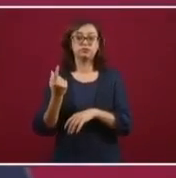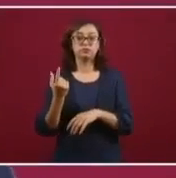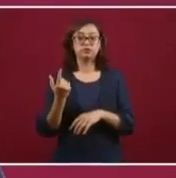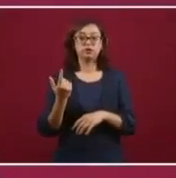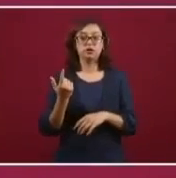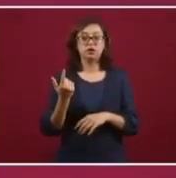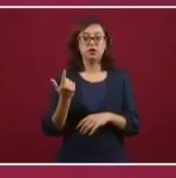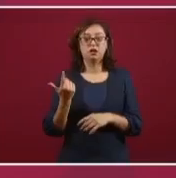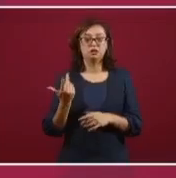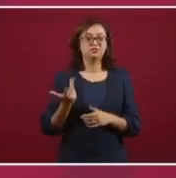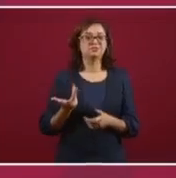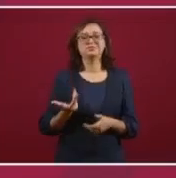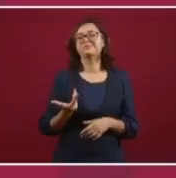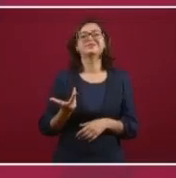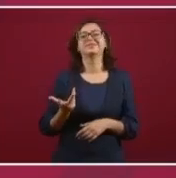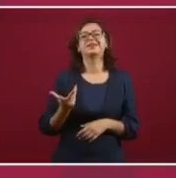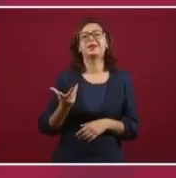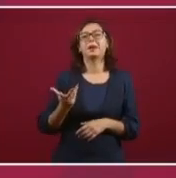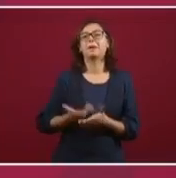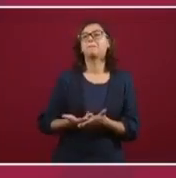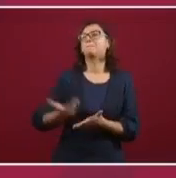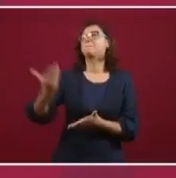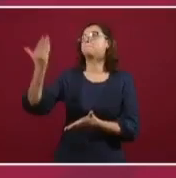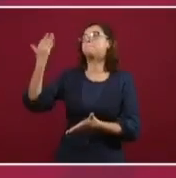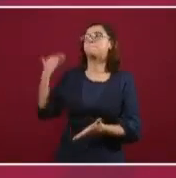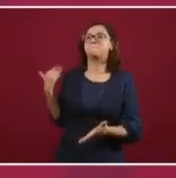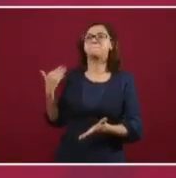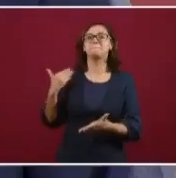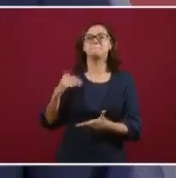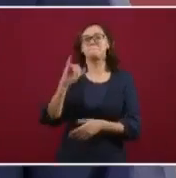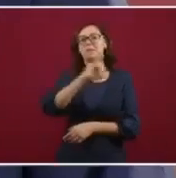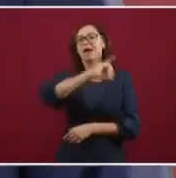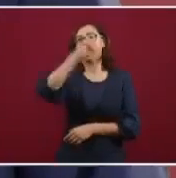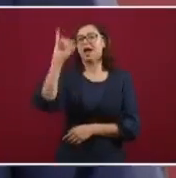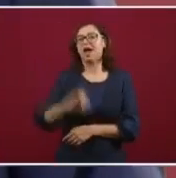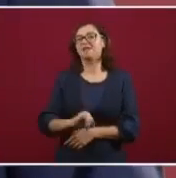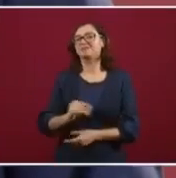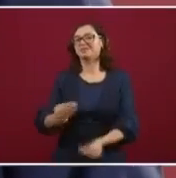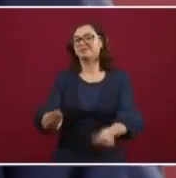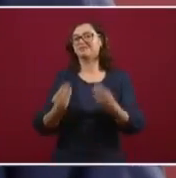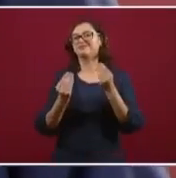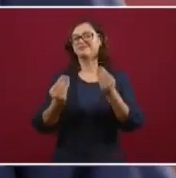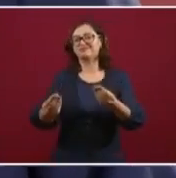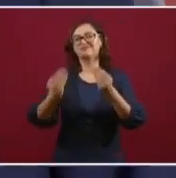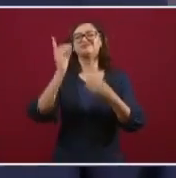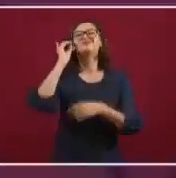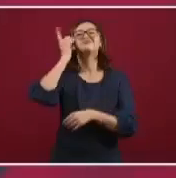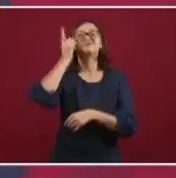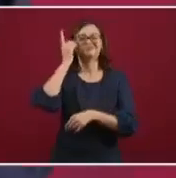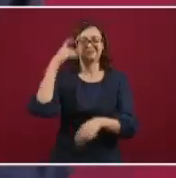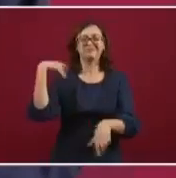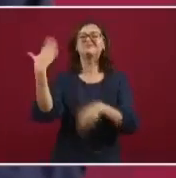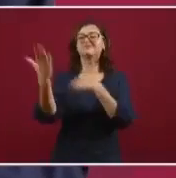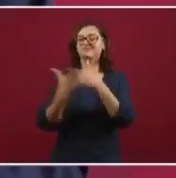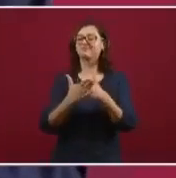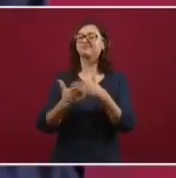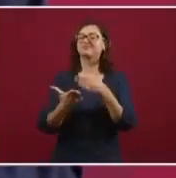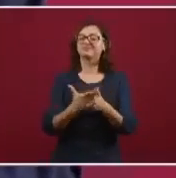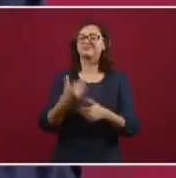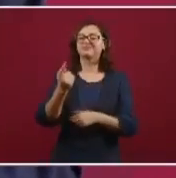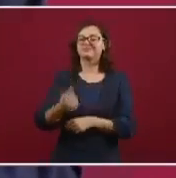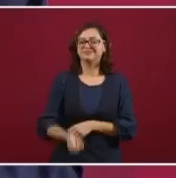han visto tantos caballos como los que se van a ver